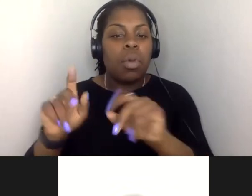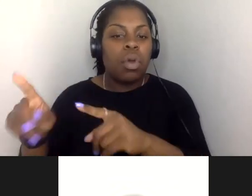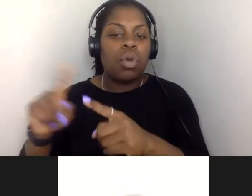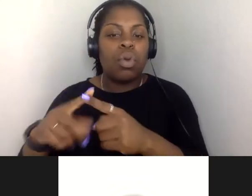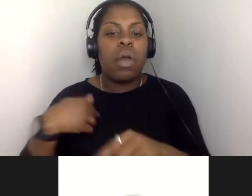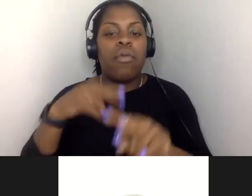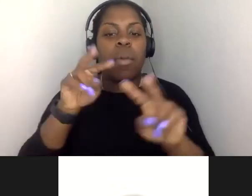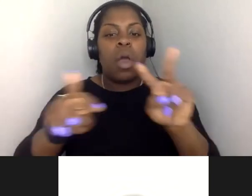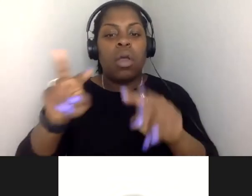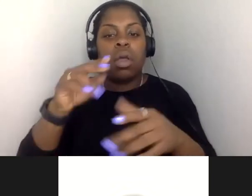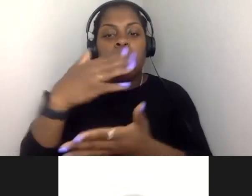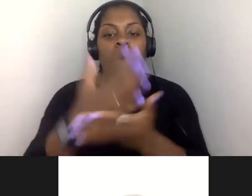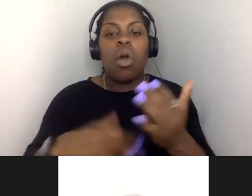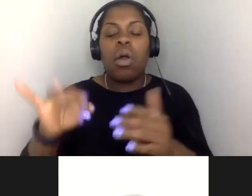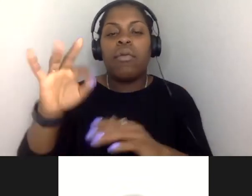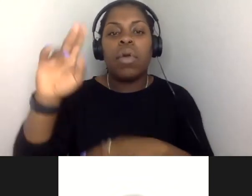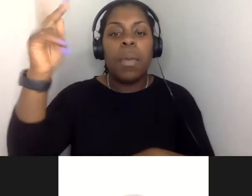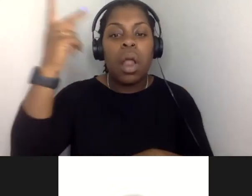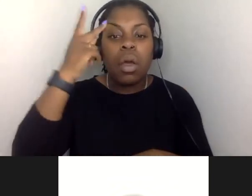parte de las políticas,